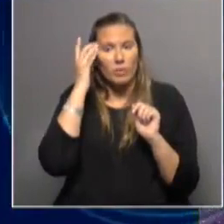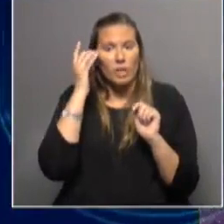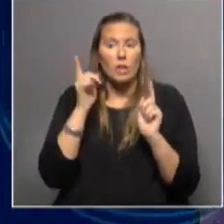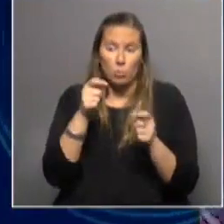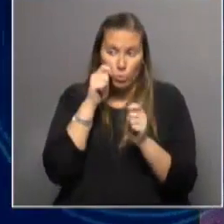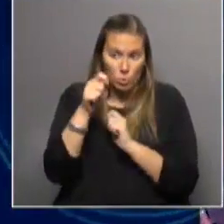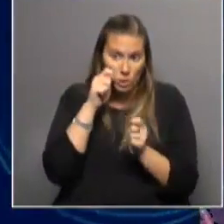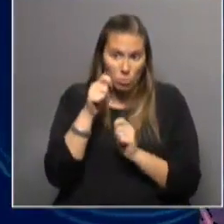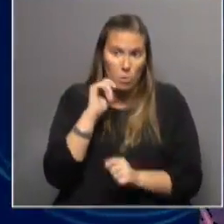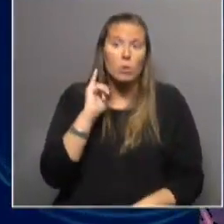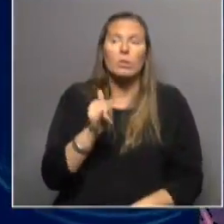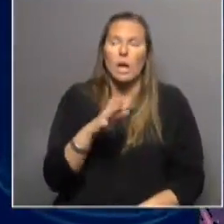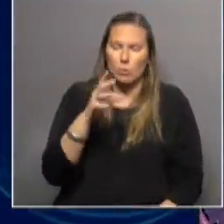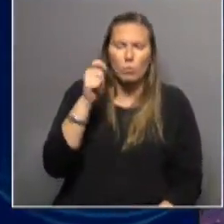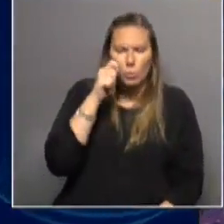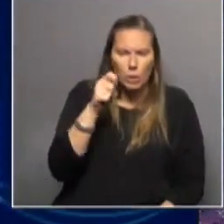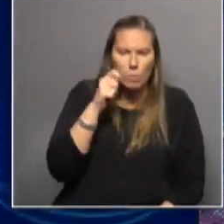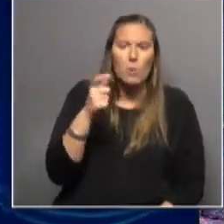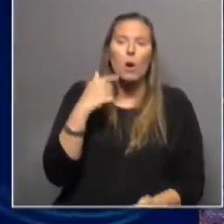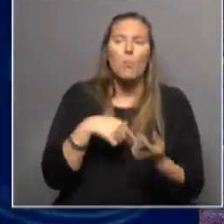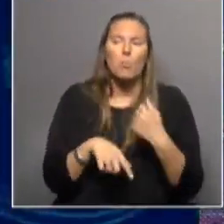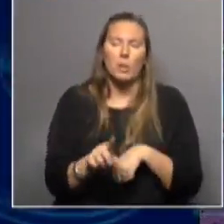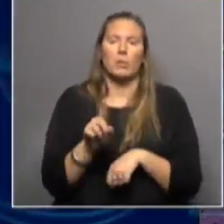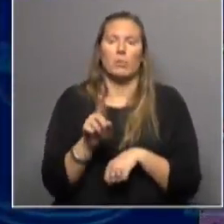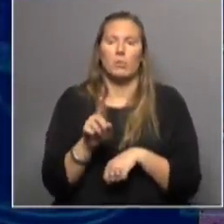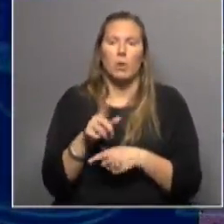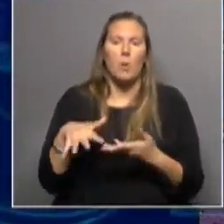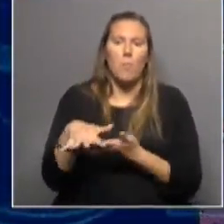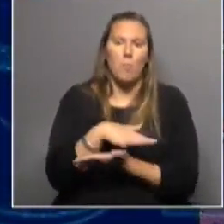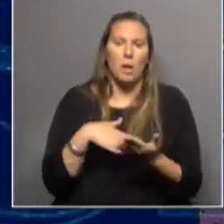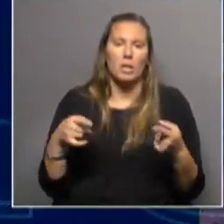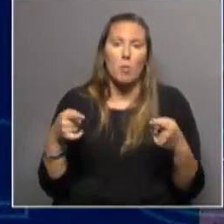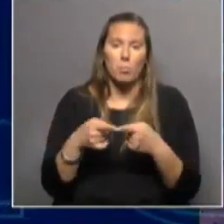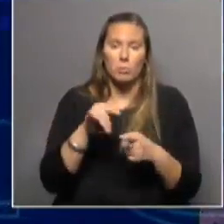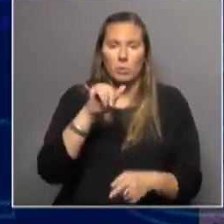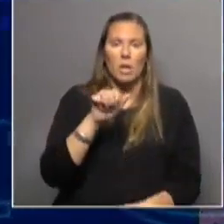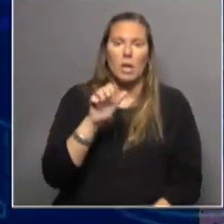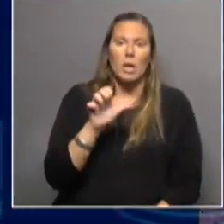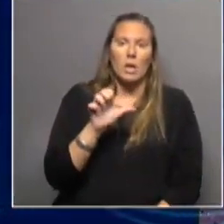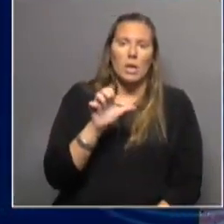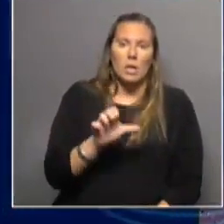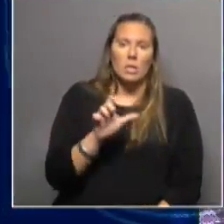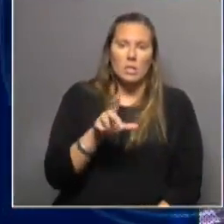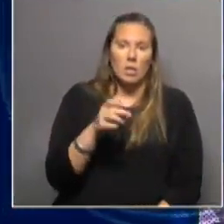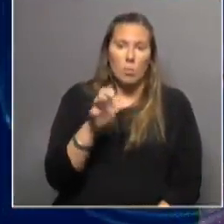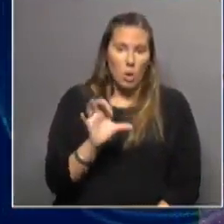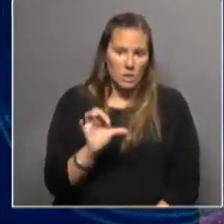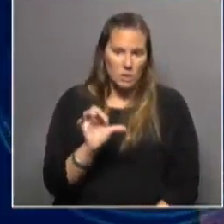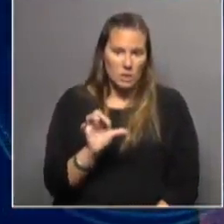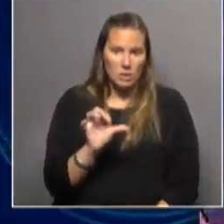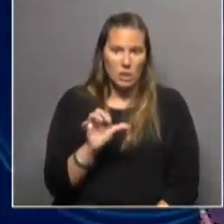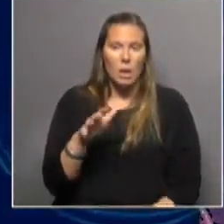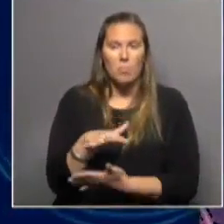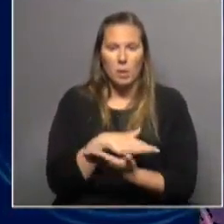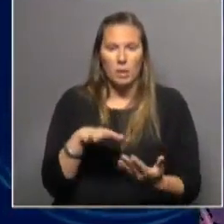forma turística también hay turismo pero además recordemos que el parque Punta Lleguas está incluido también en el área rural bueno el parque